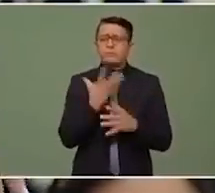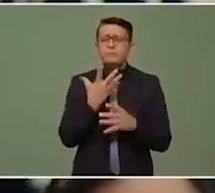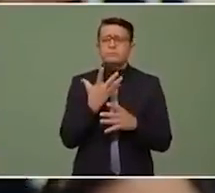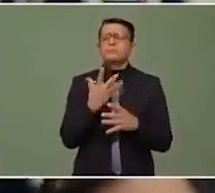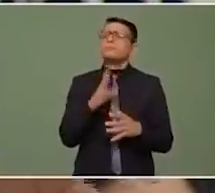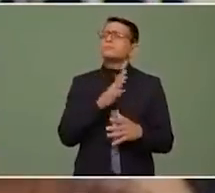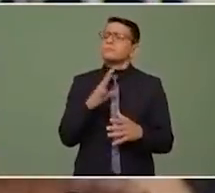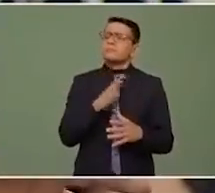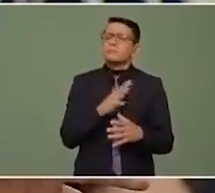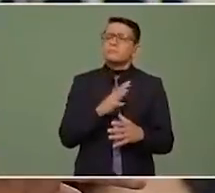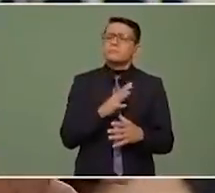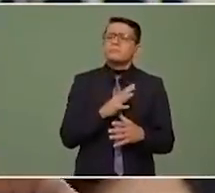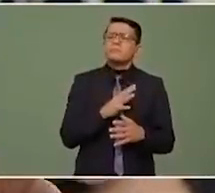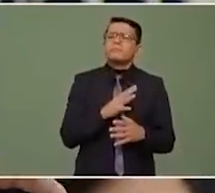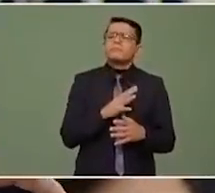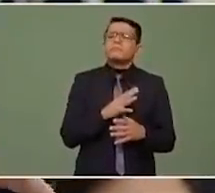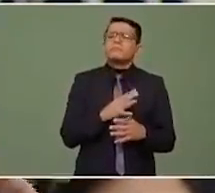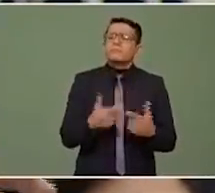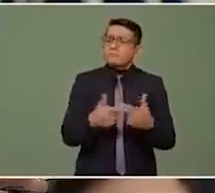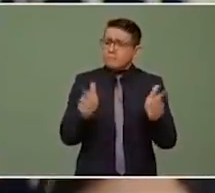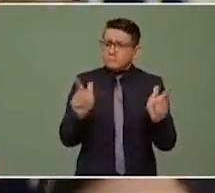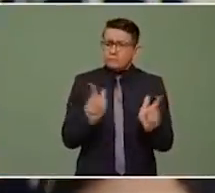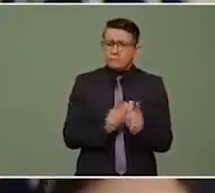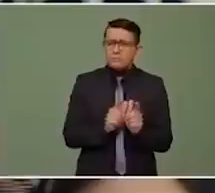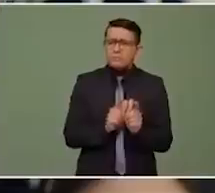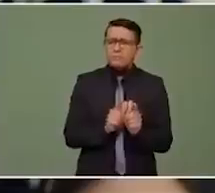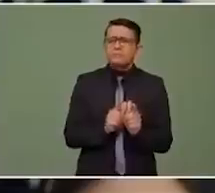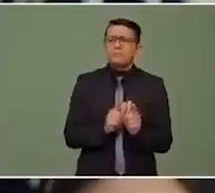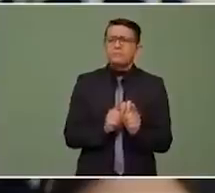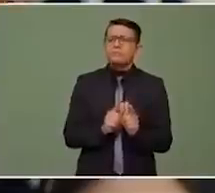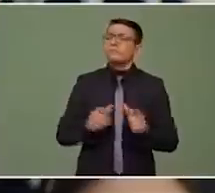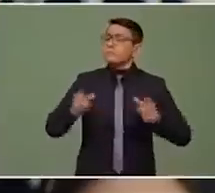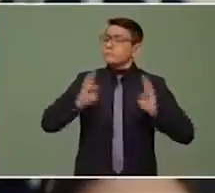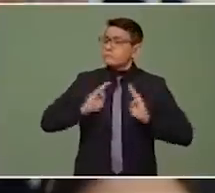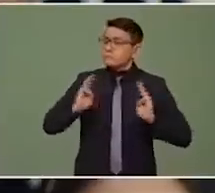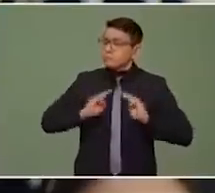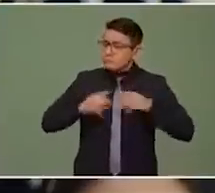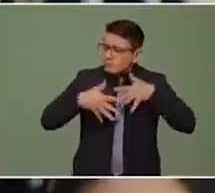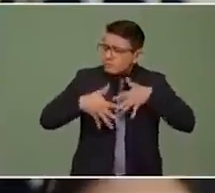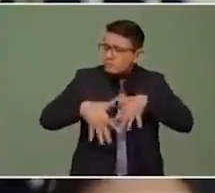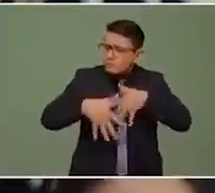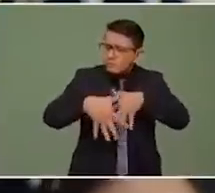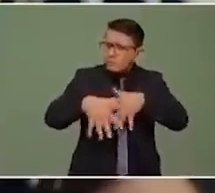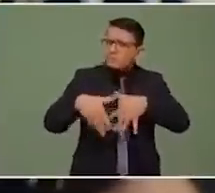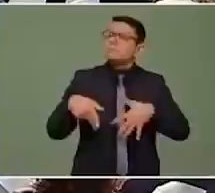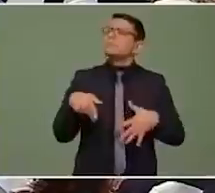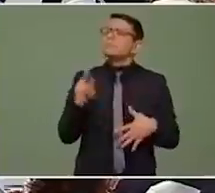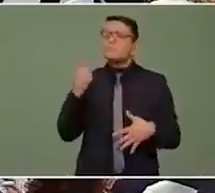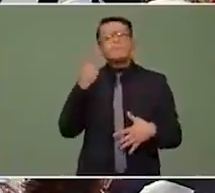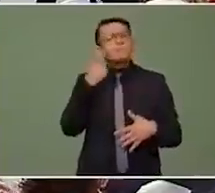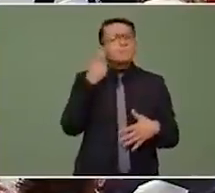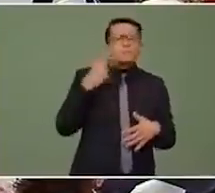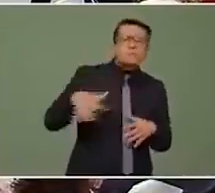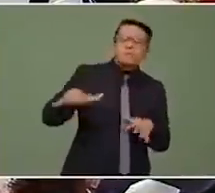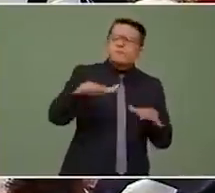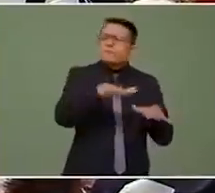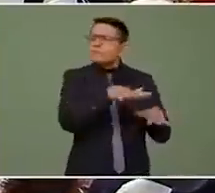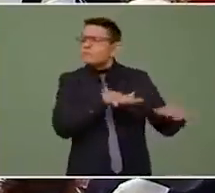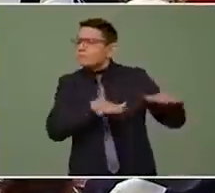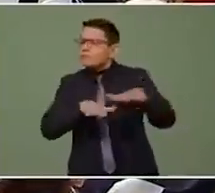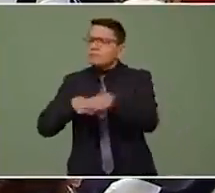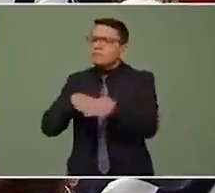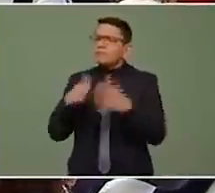todos los municipios metropolitanos del área metropolitana y hacer operativos en conjunto completamente integrados y 'número dos'